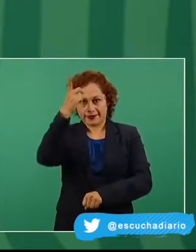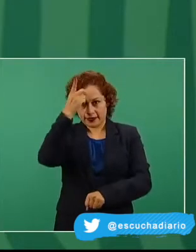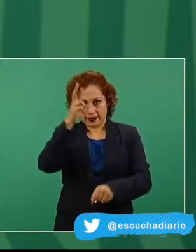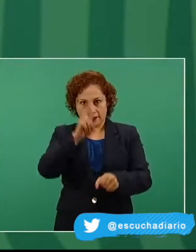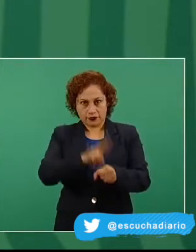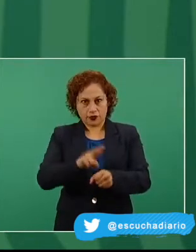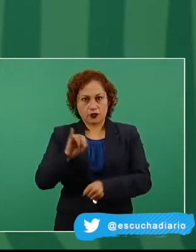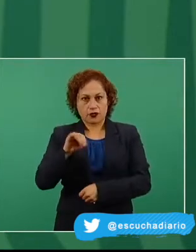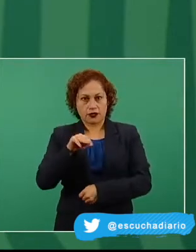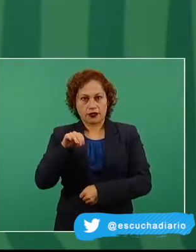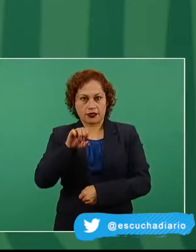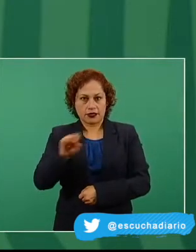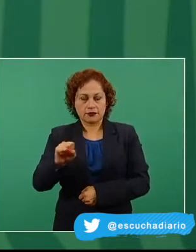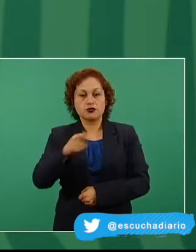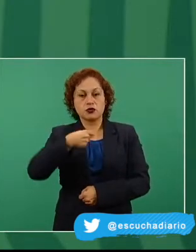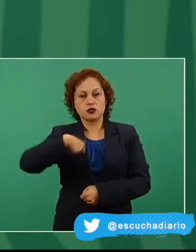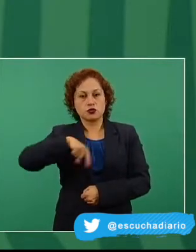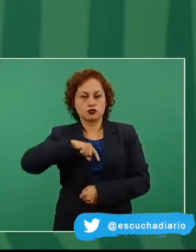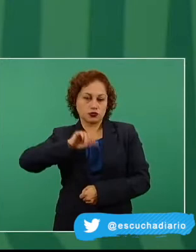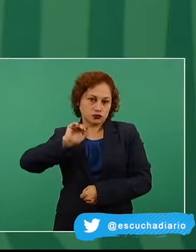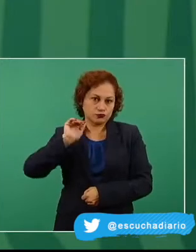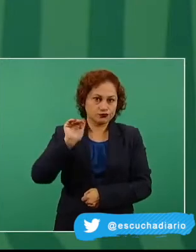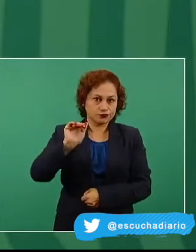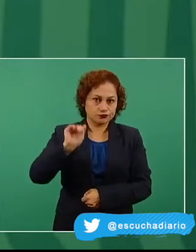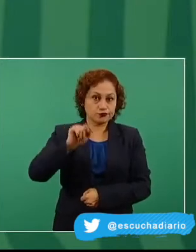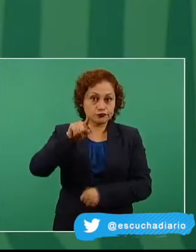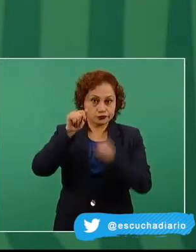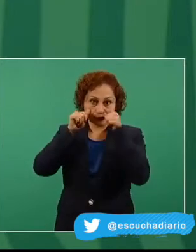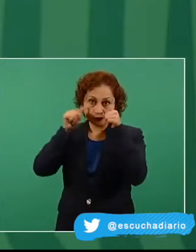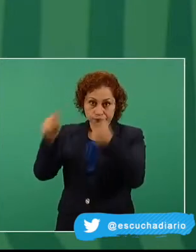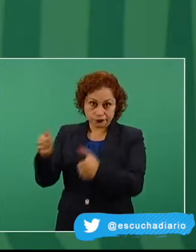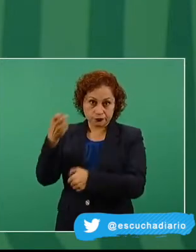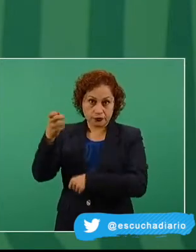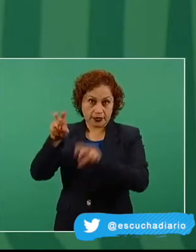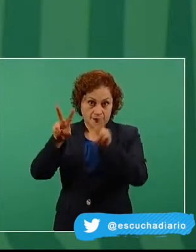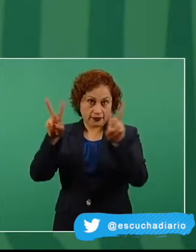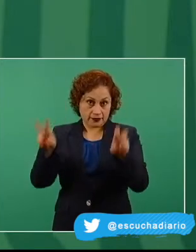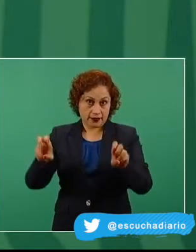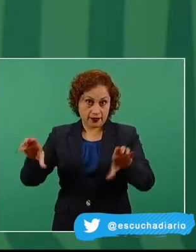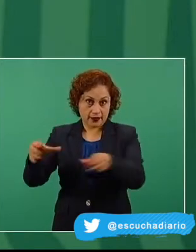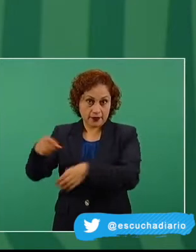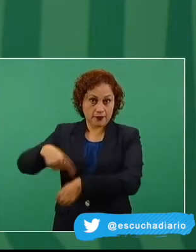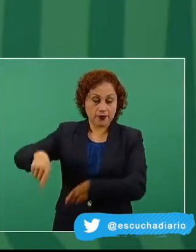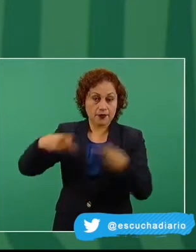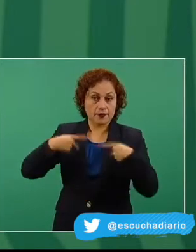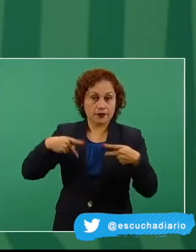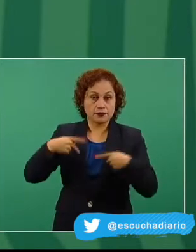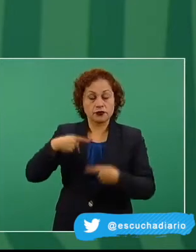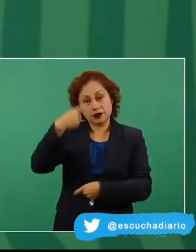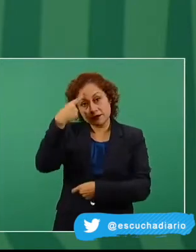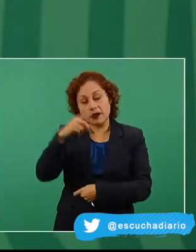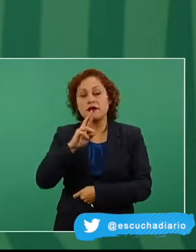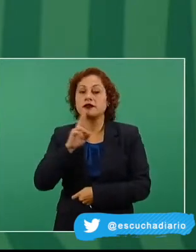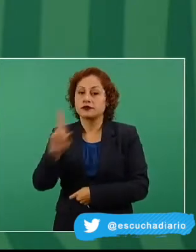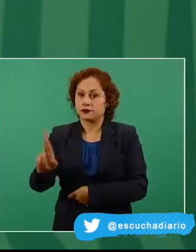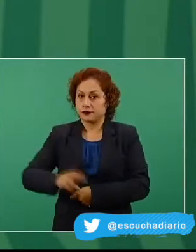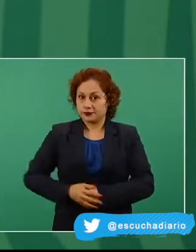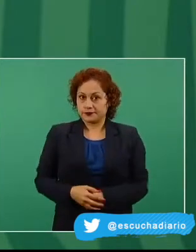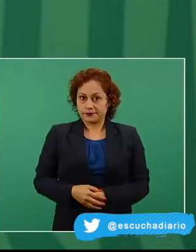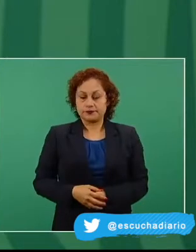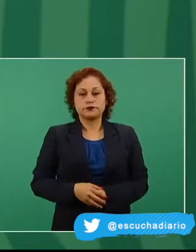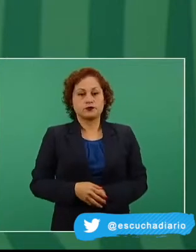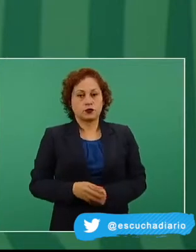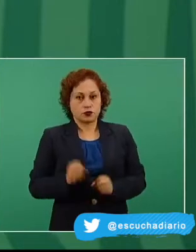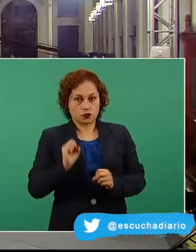aplicadas. Esta situación mejorará drásticamente cuando sean liberadas las vacunas que se fabrican ya en el país.